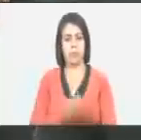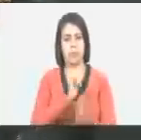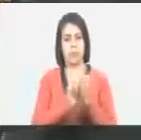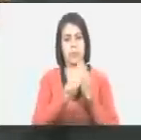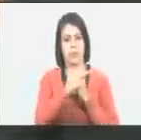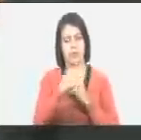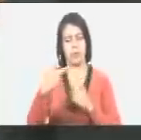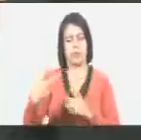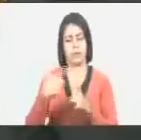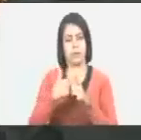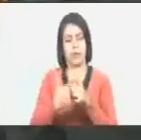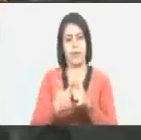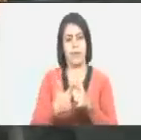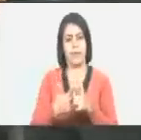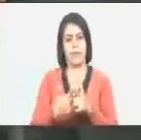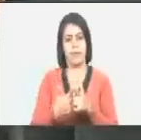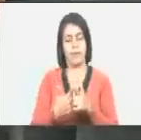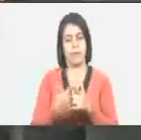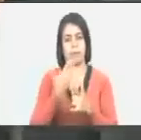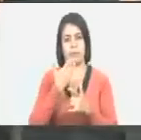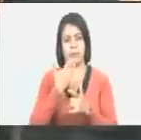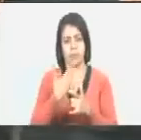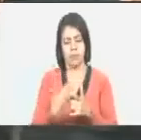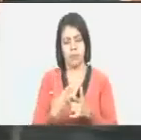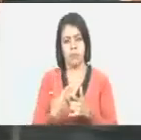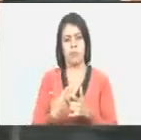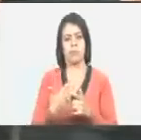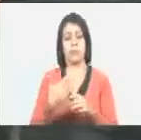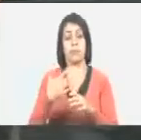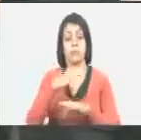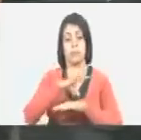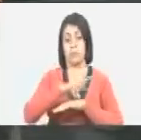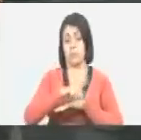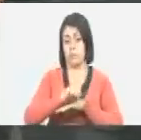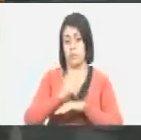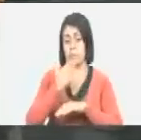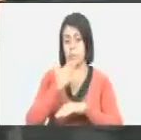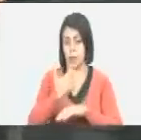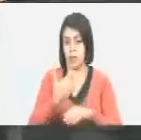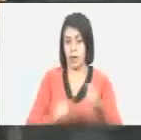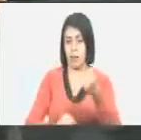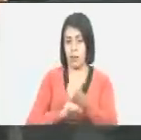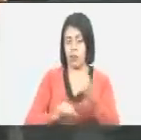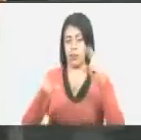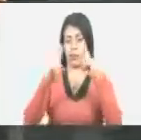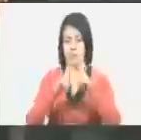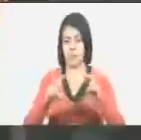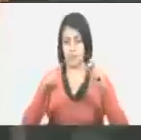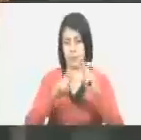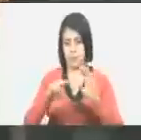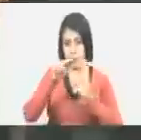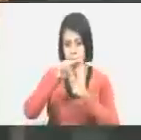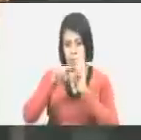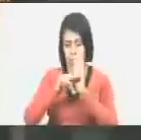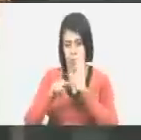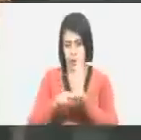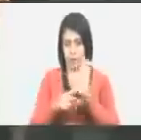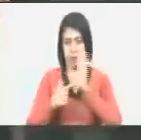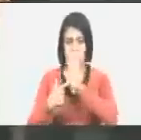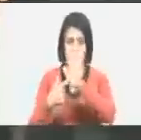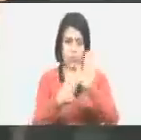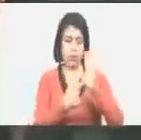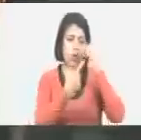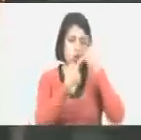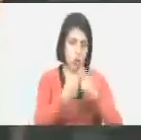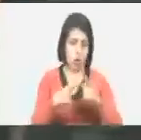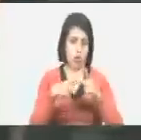Artículo 23. Las solicitudes de extinción de dominio, de asistencia en la investigación y medidas cautelares presentados por